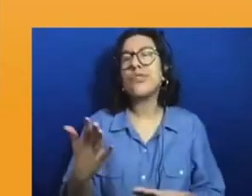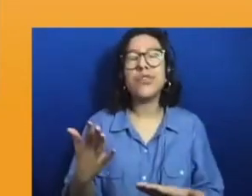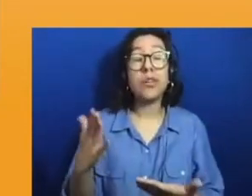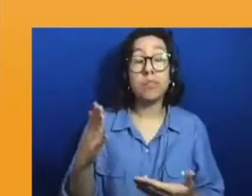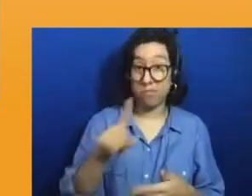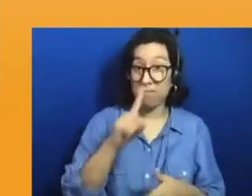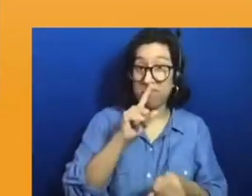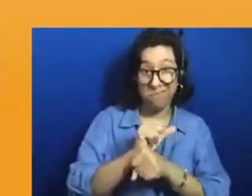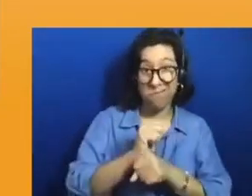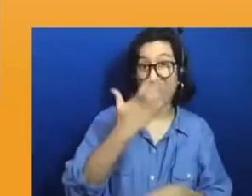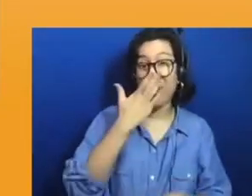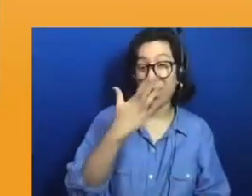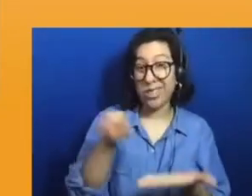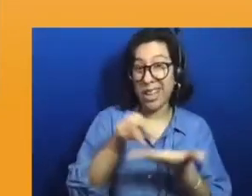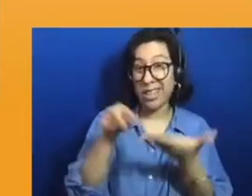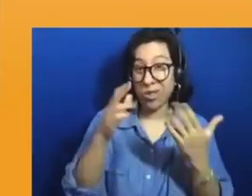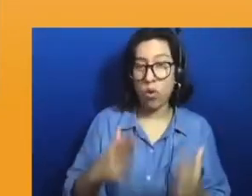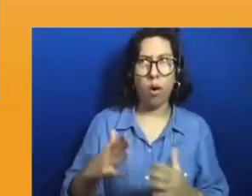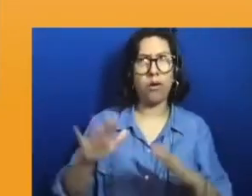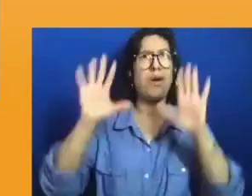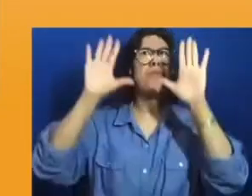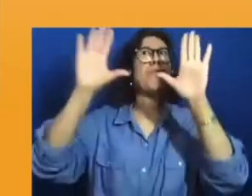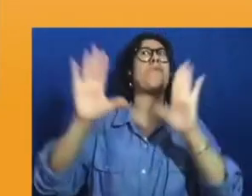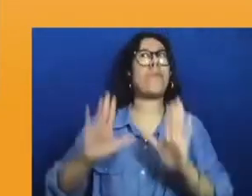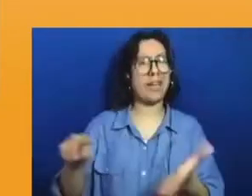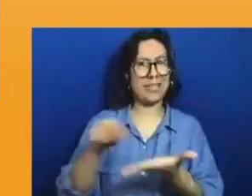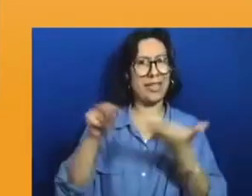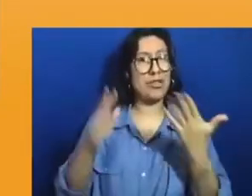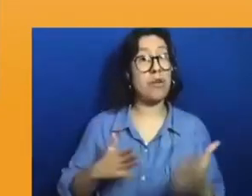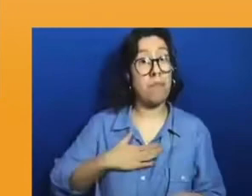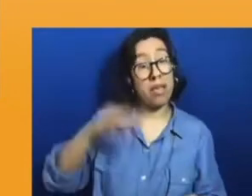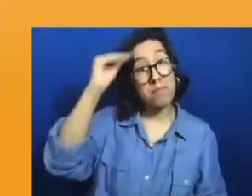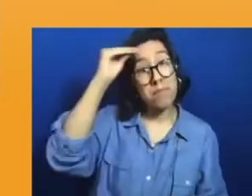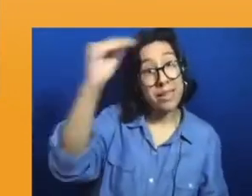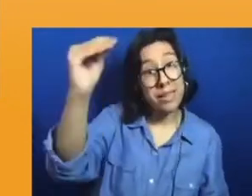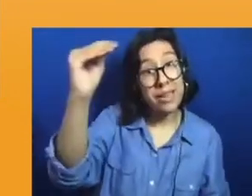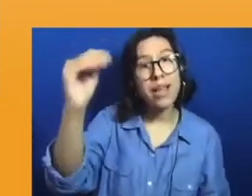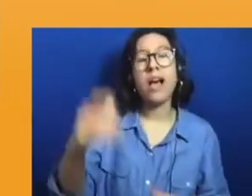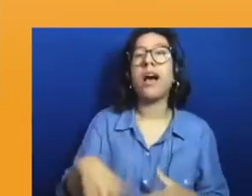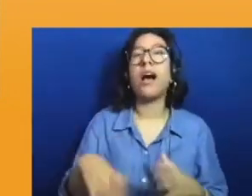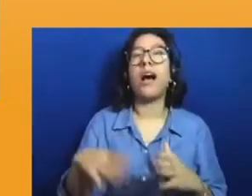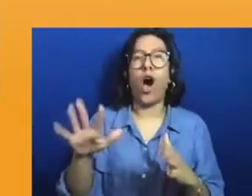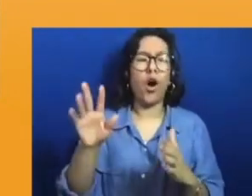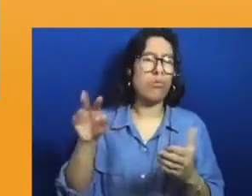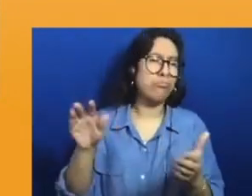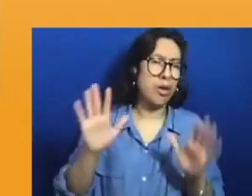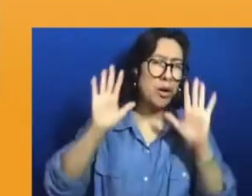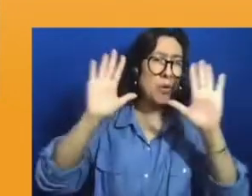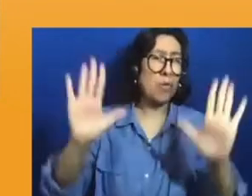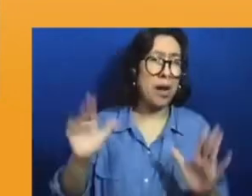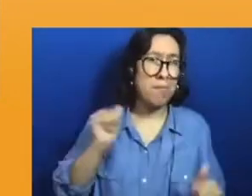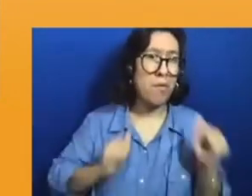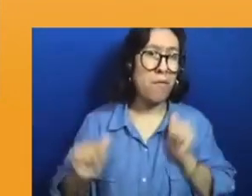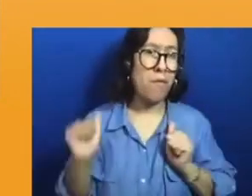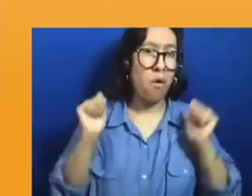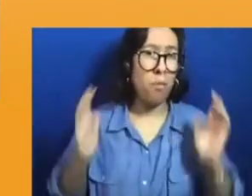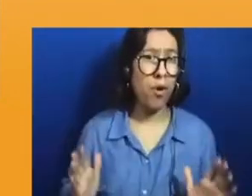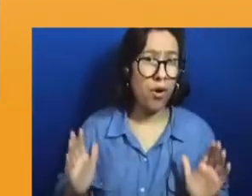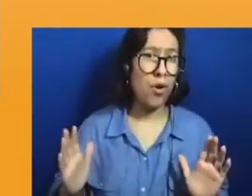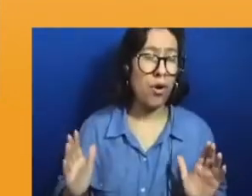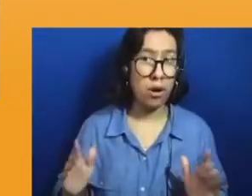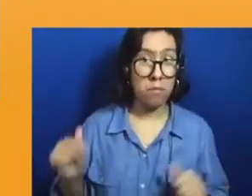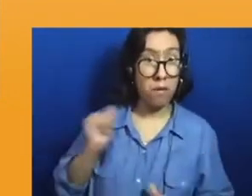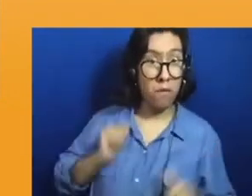o bailar bien o bailar realmente excelente, en mi opinión, es hacer un performance excelente. Y el